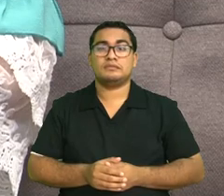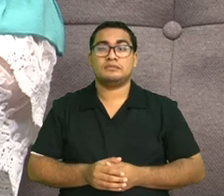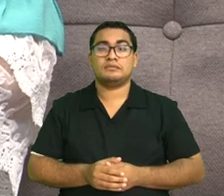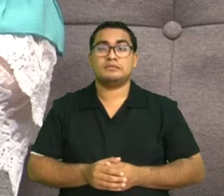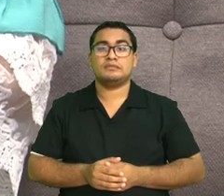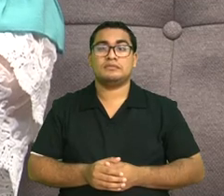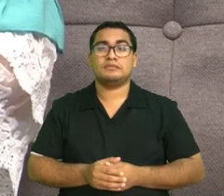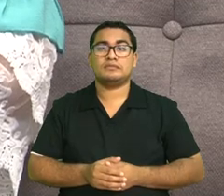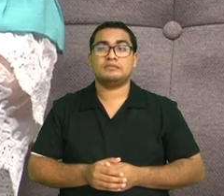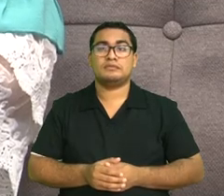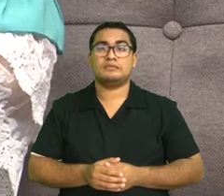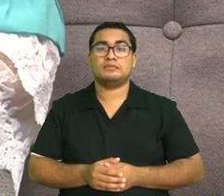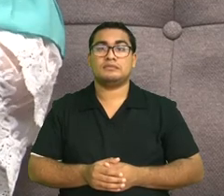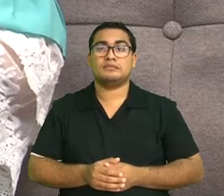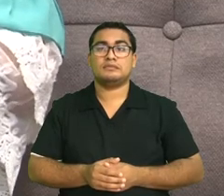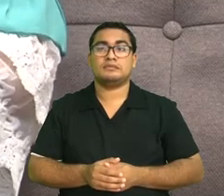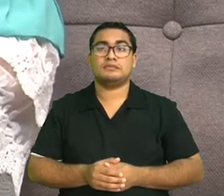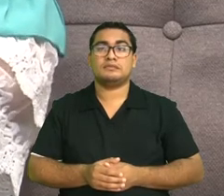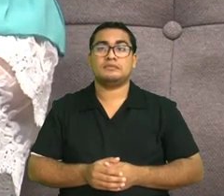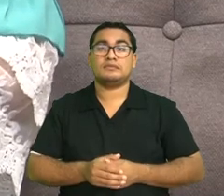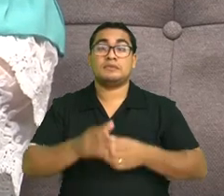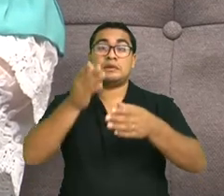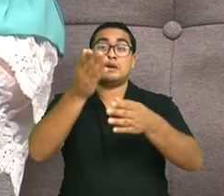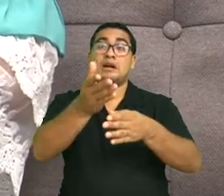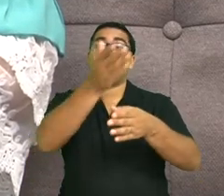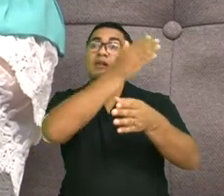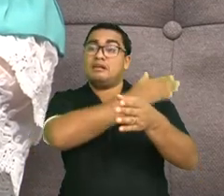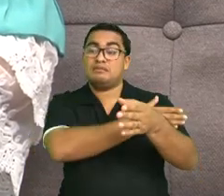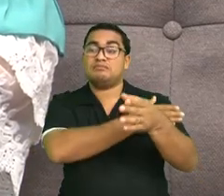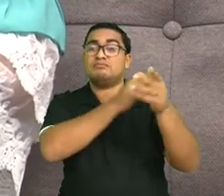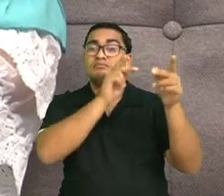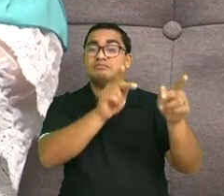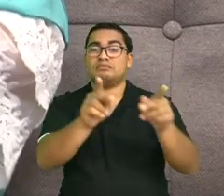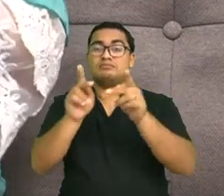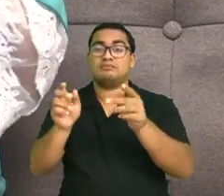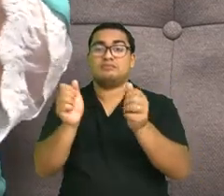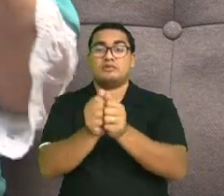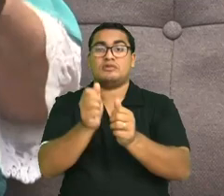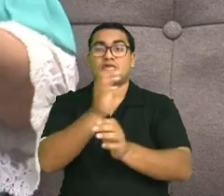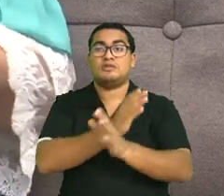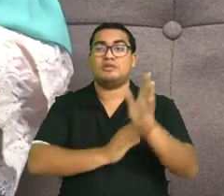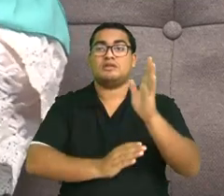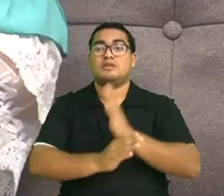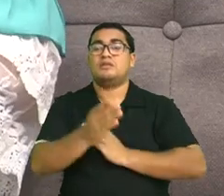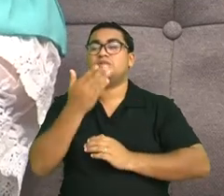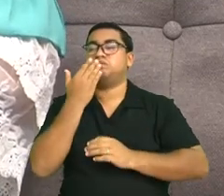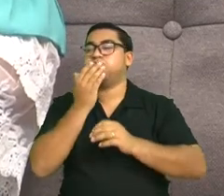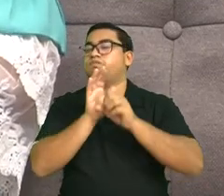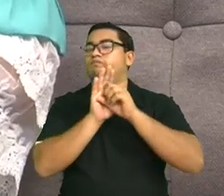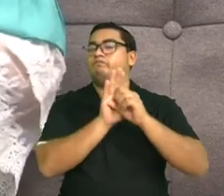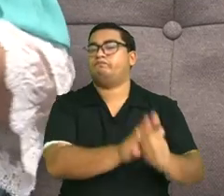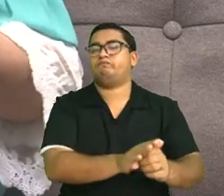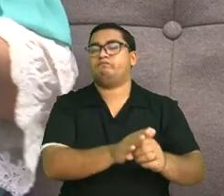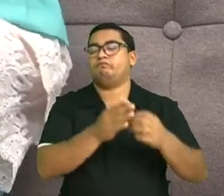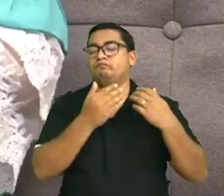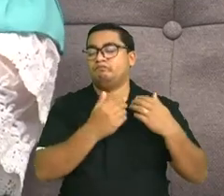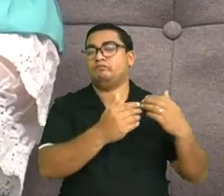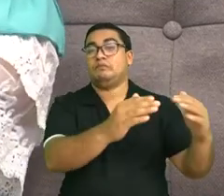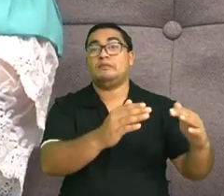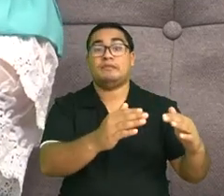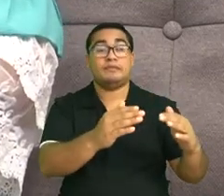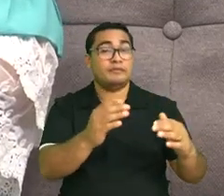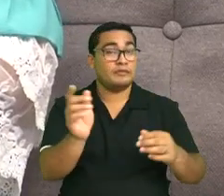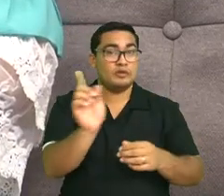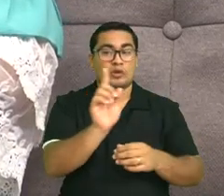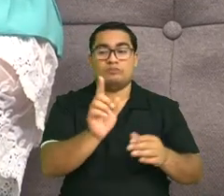prácticamente, habían sido relegados, habían sido sometidos a la marginación, y fue a partir del